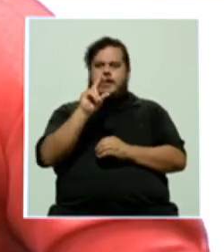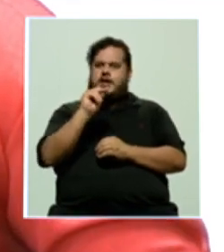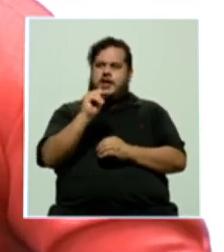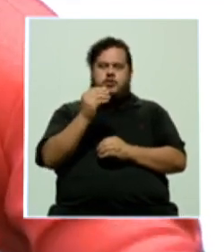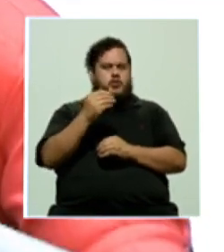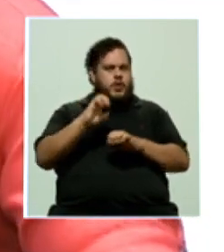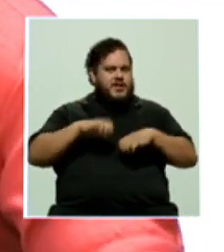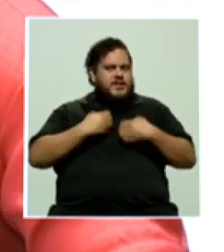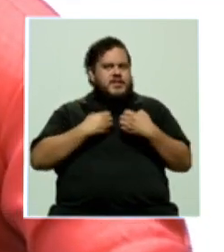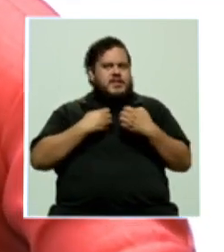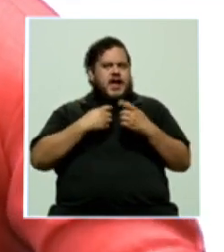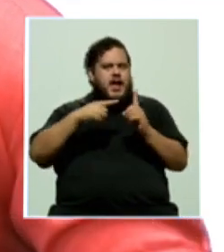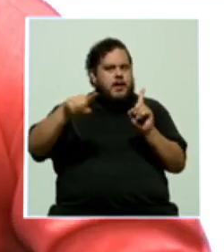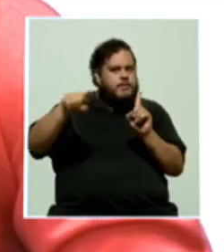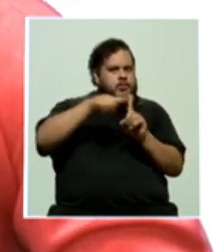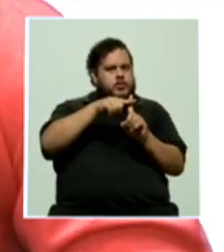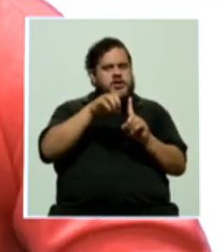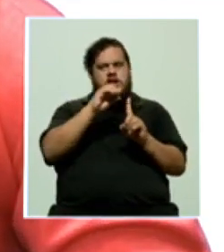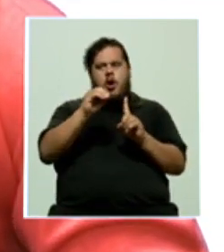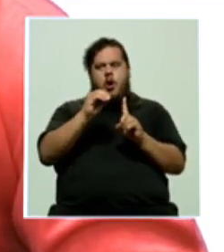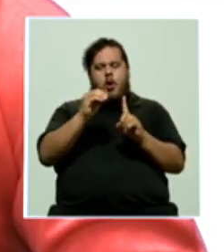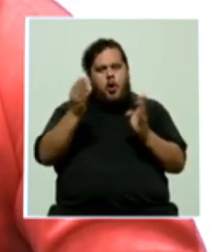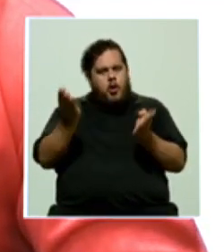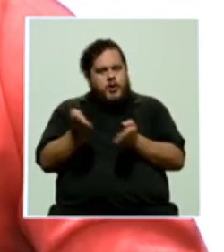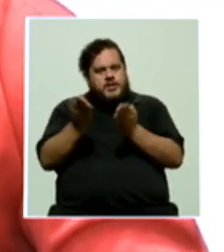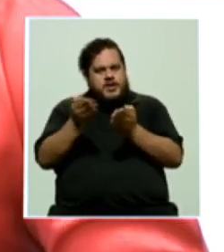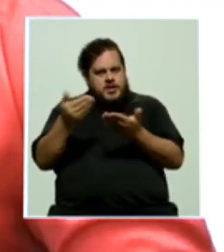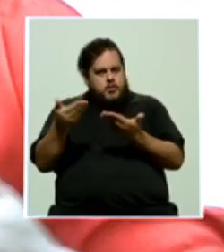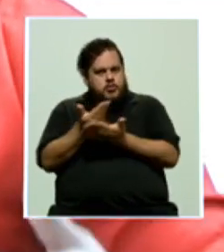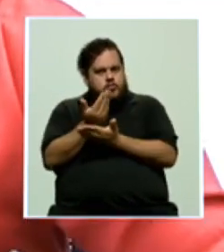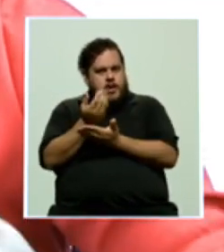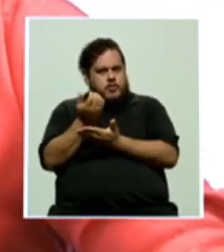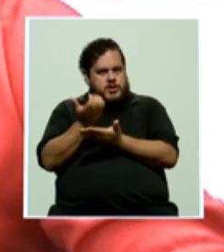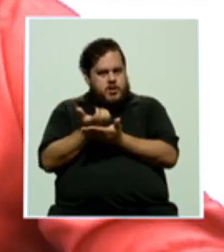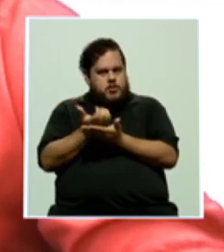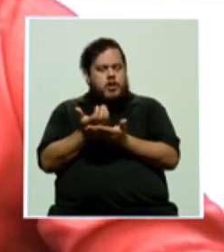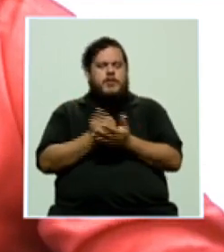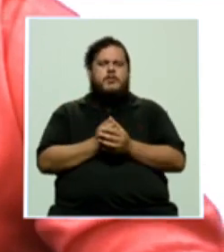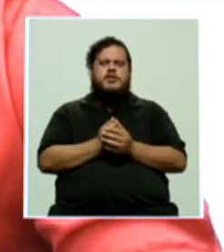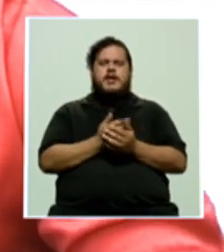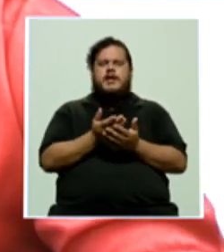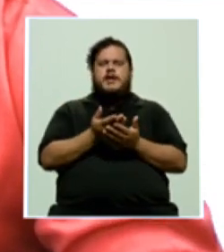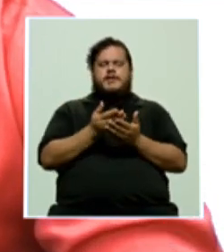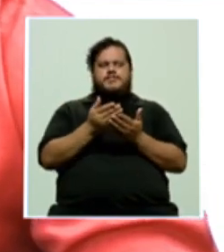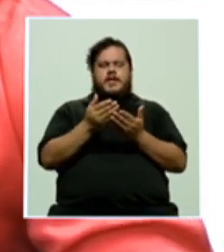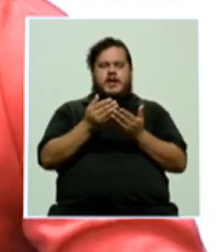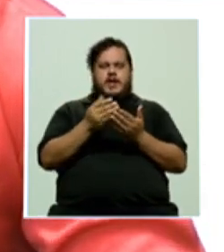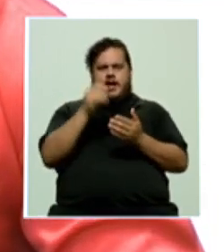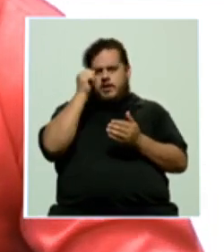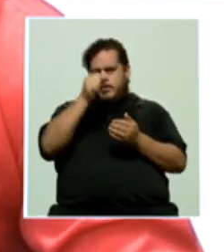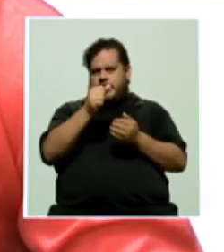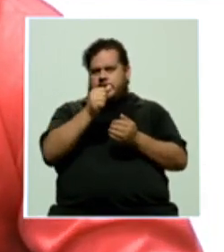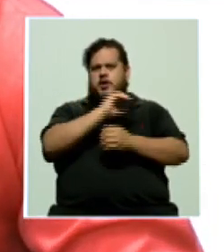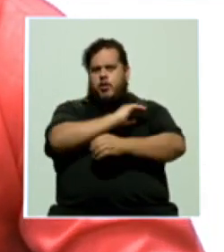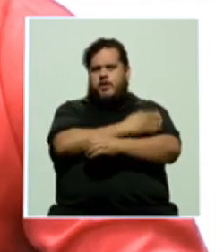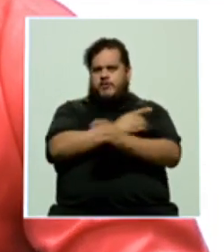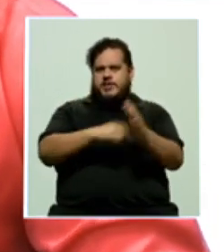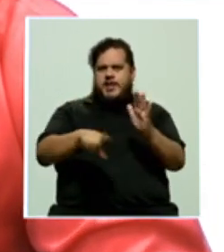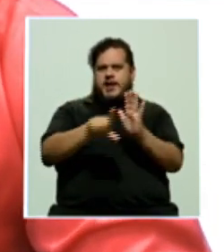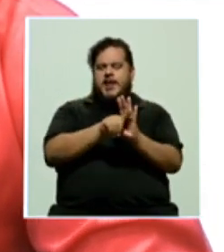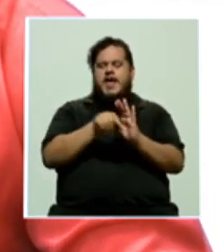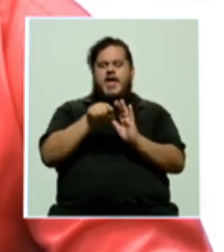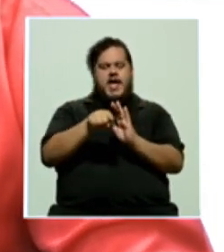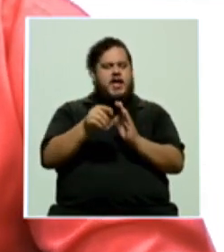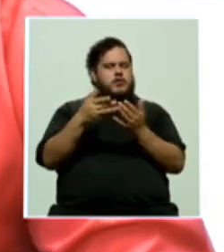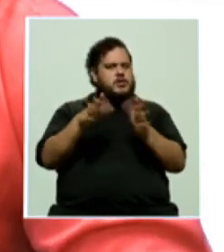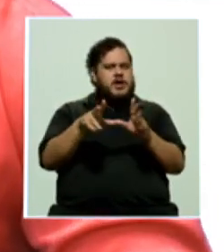o no hayan incentivos establecidos como acuerdo entre partes con fuerza de ley, que eso ya